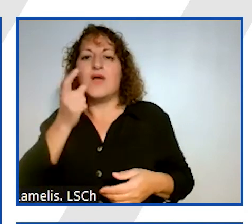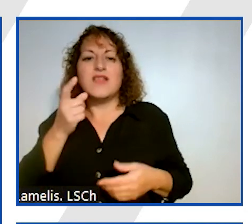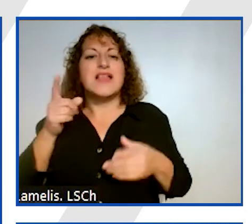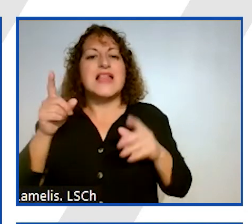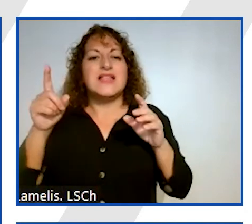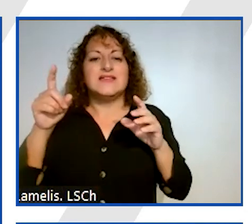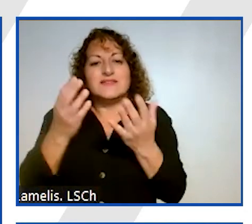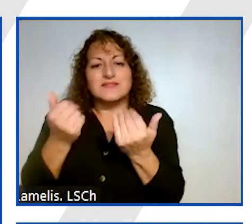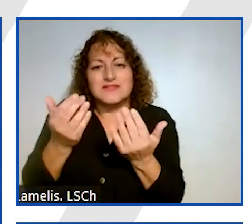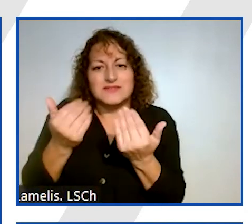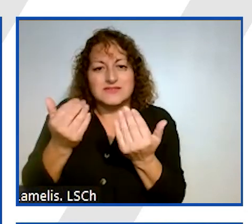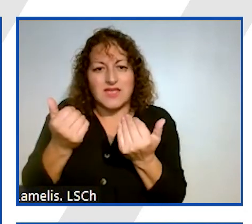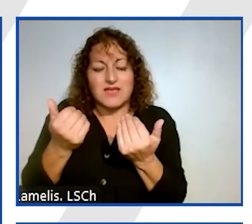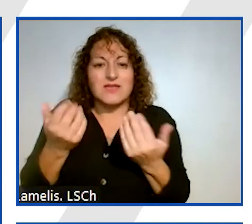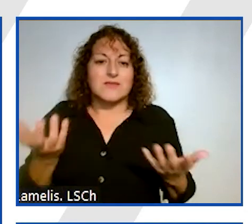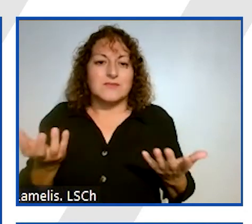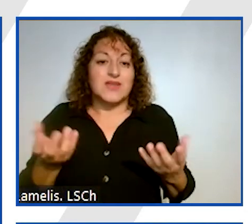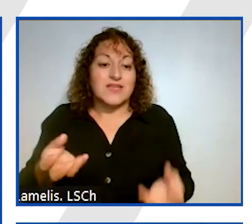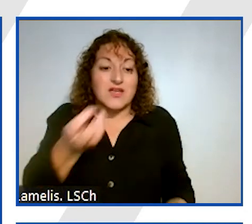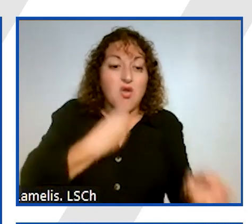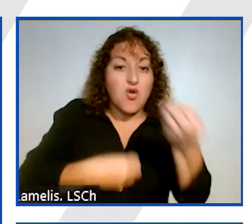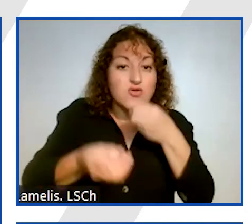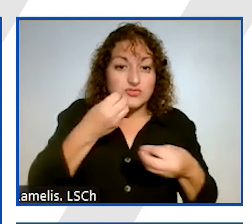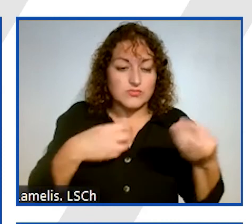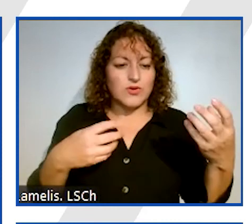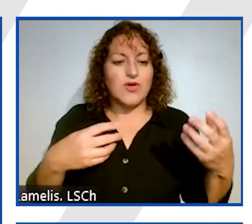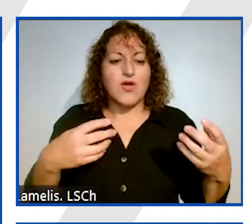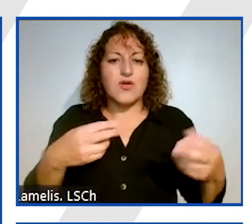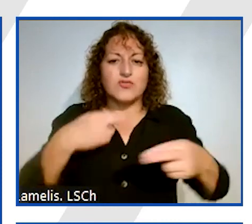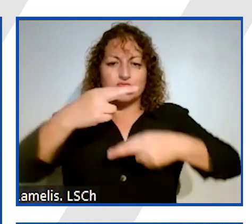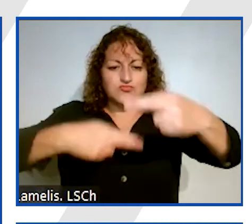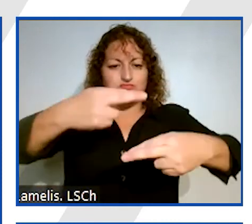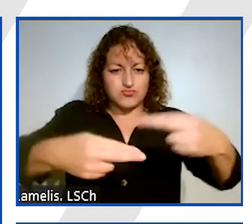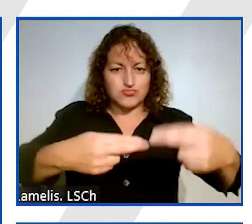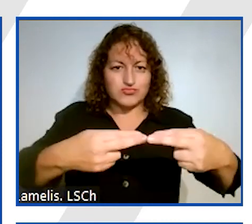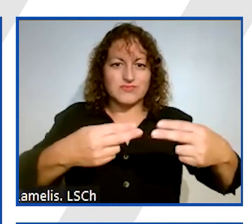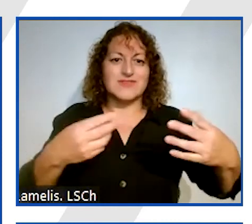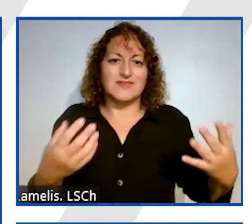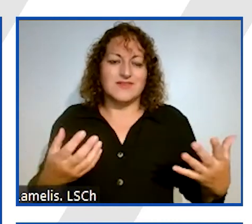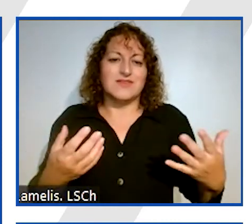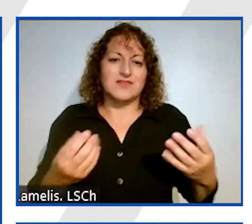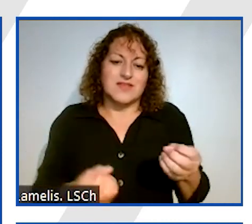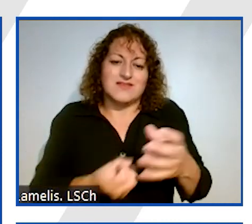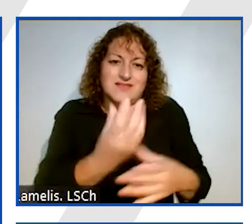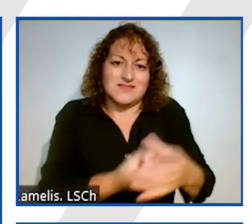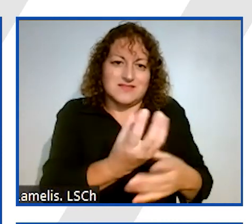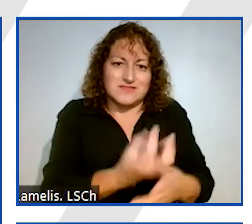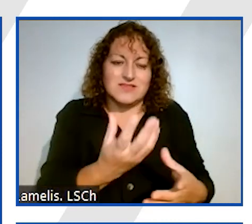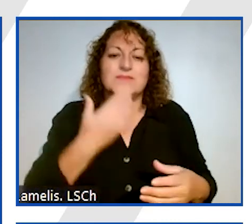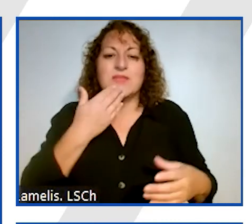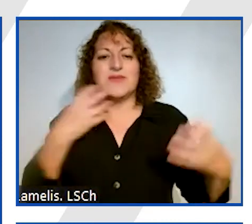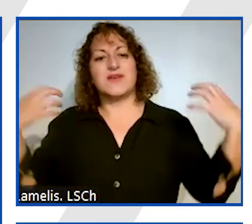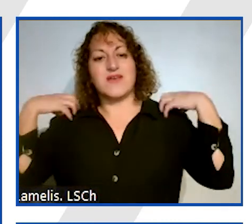un consumo sustentable y responsable de los tiburones como recurso. O sea, el plan de acción se convierte en una